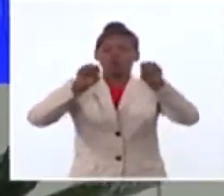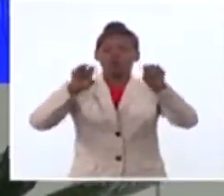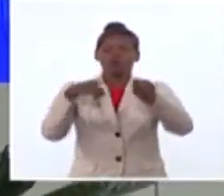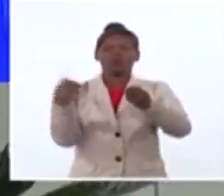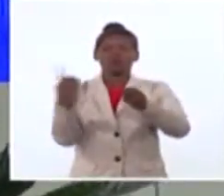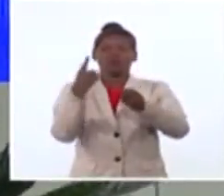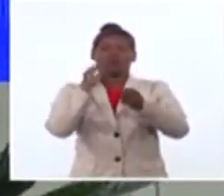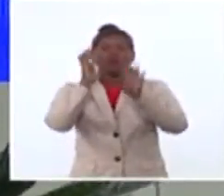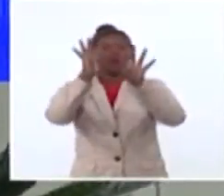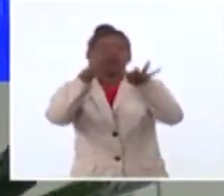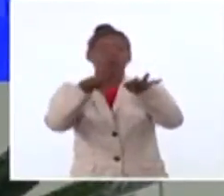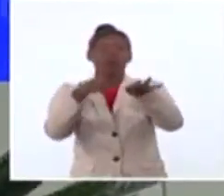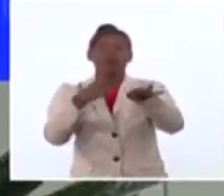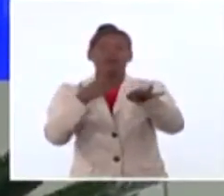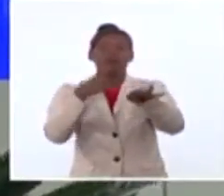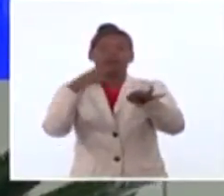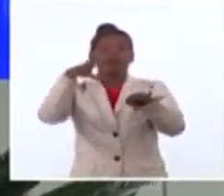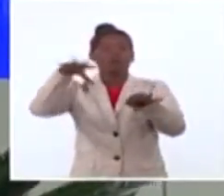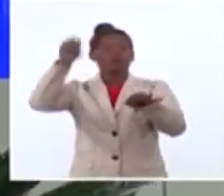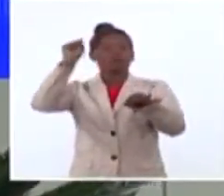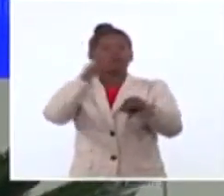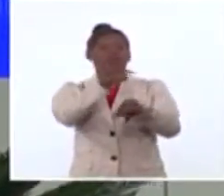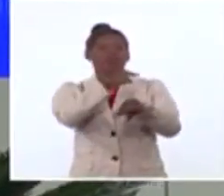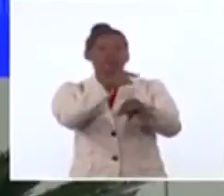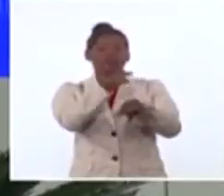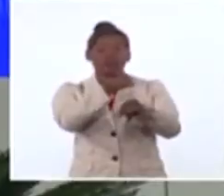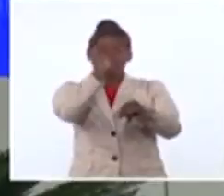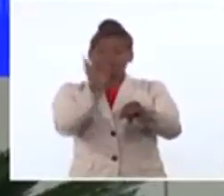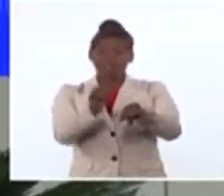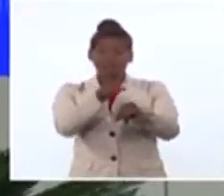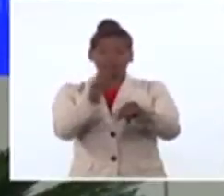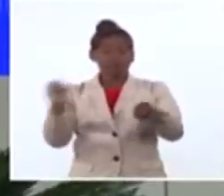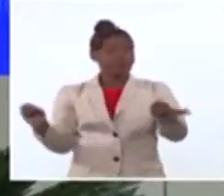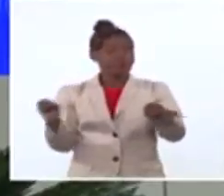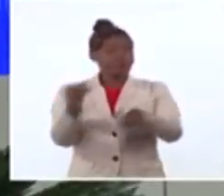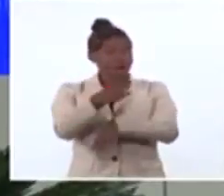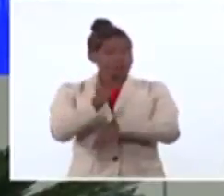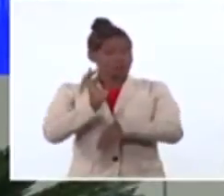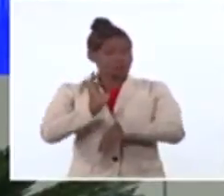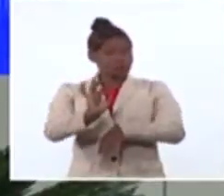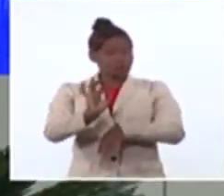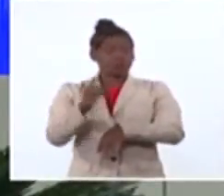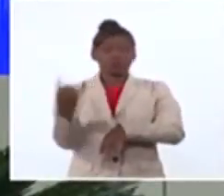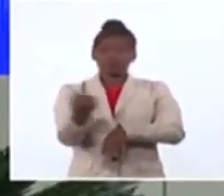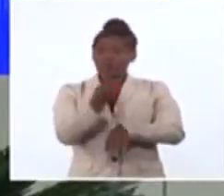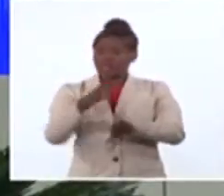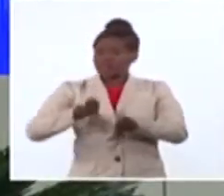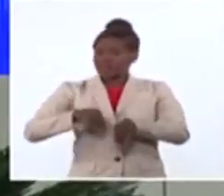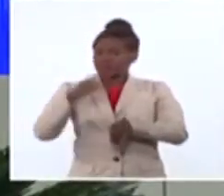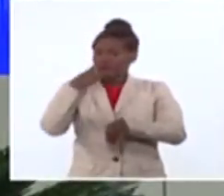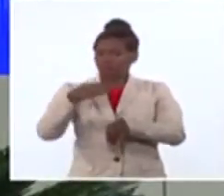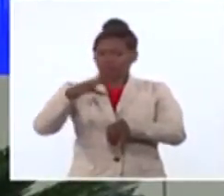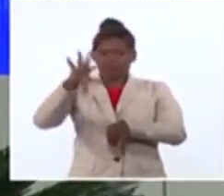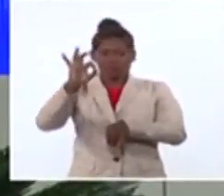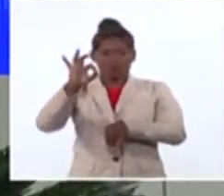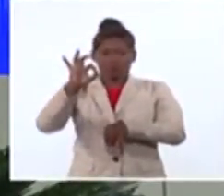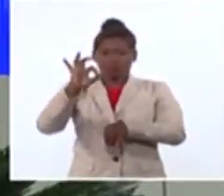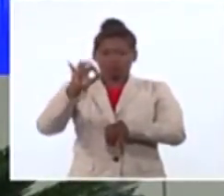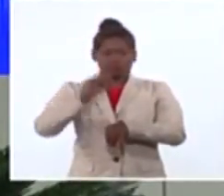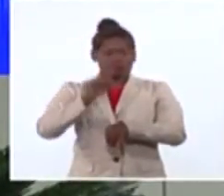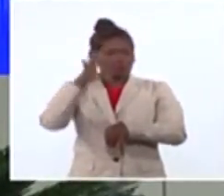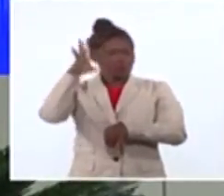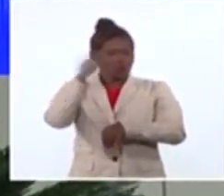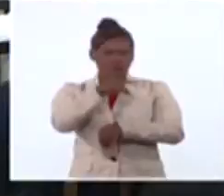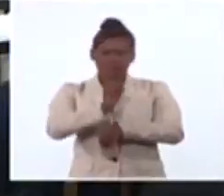inexistente en la esperanza de convertirlo en un escenario, en la realidad que no